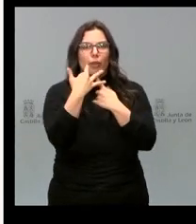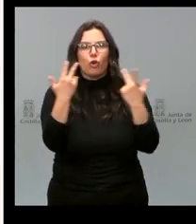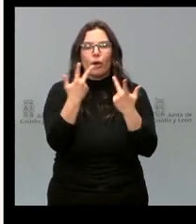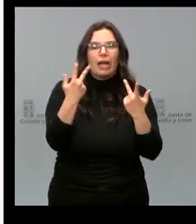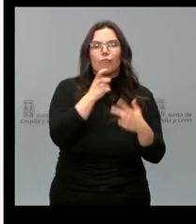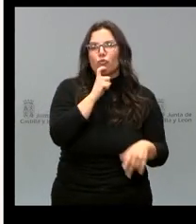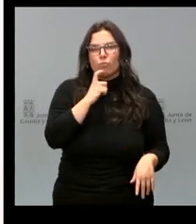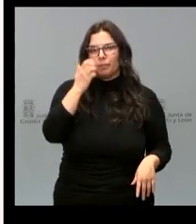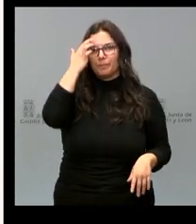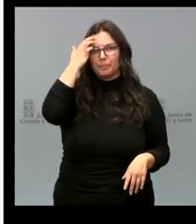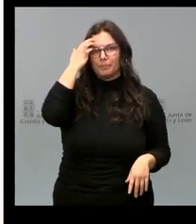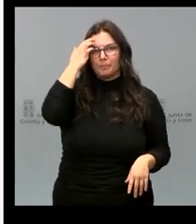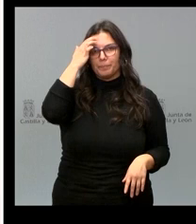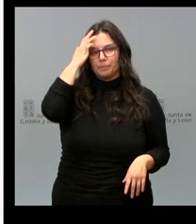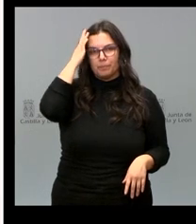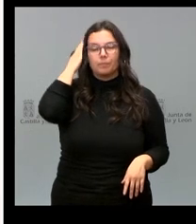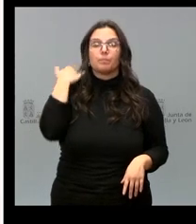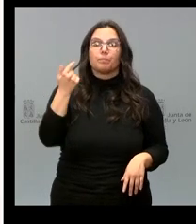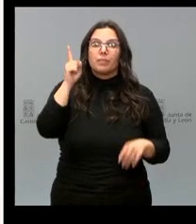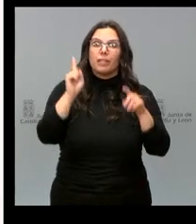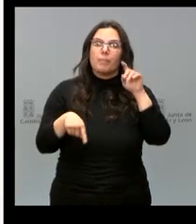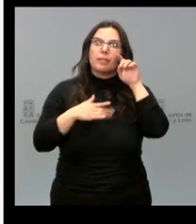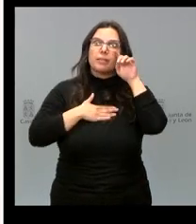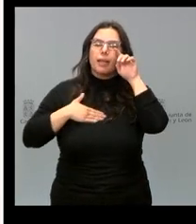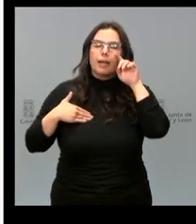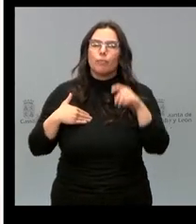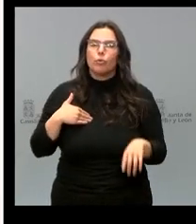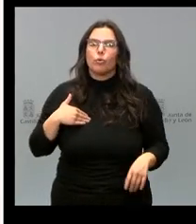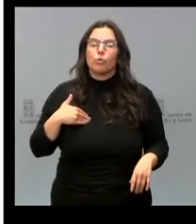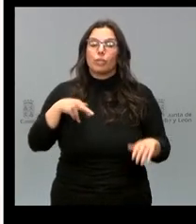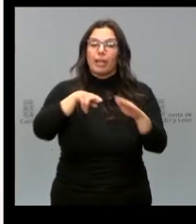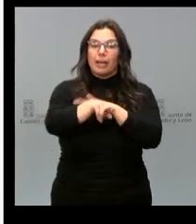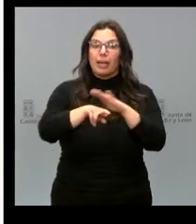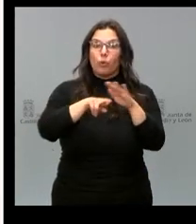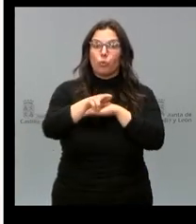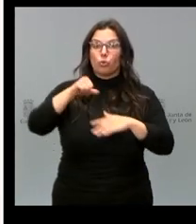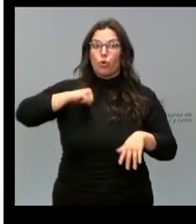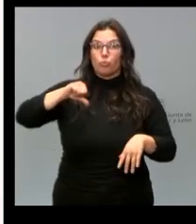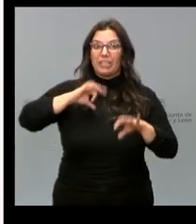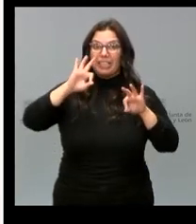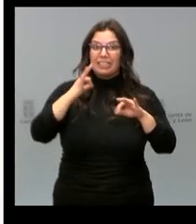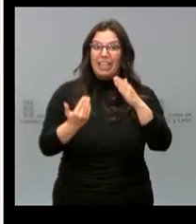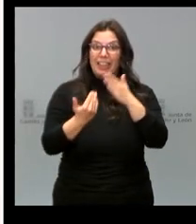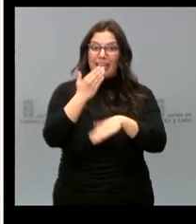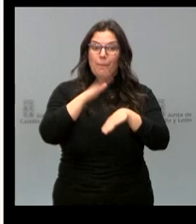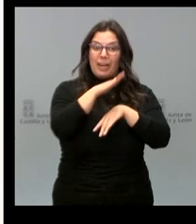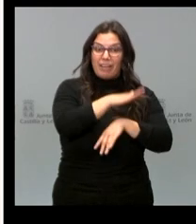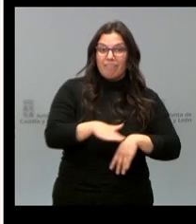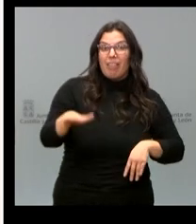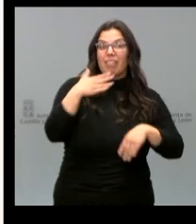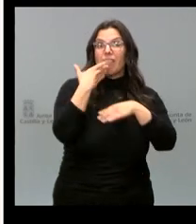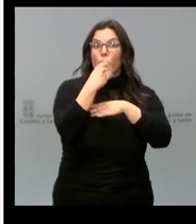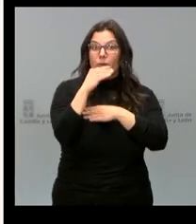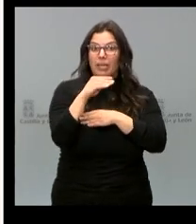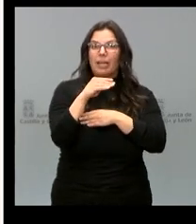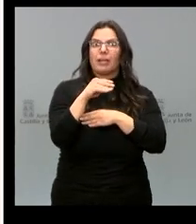persona. Y también queremos reforzar los recursos de los hospitales de día infanto-juvenil. Ya se ha mencionado